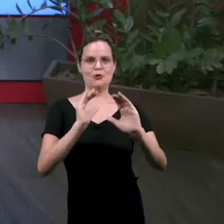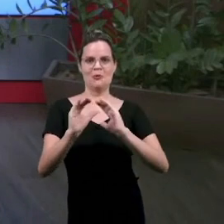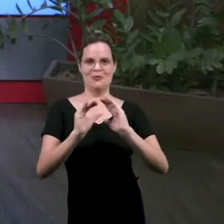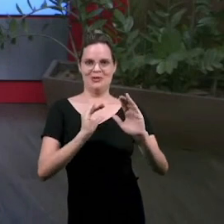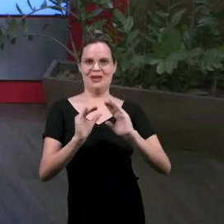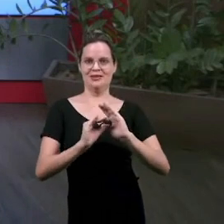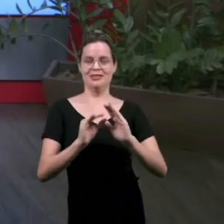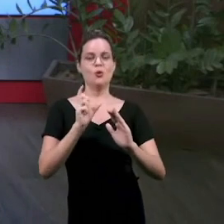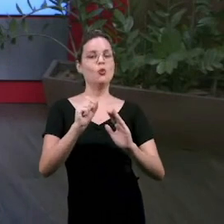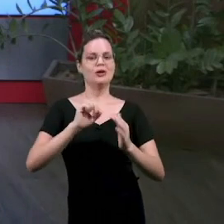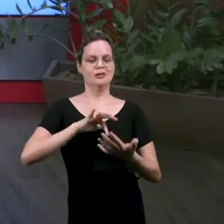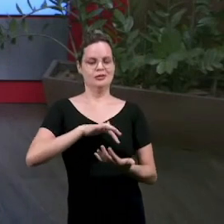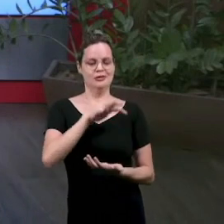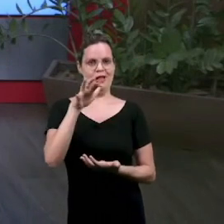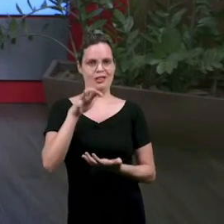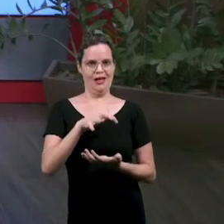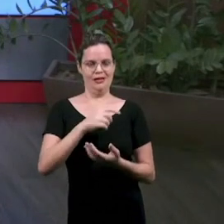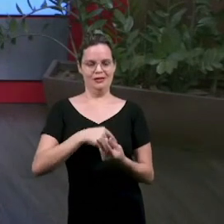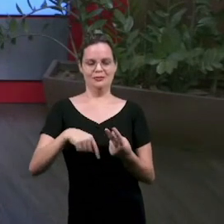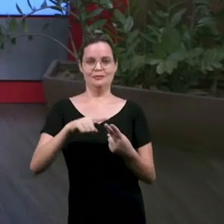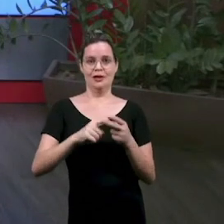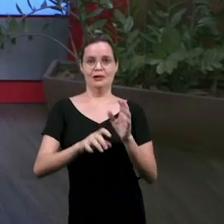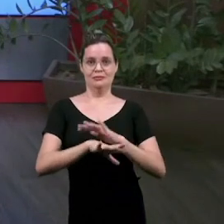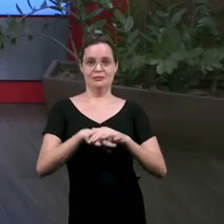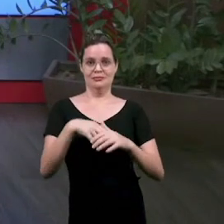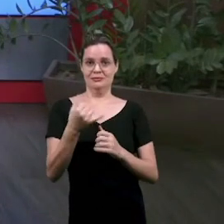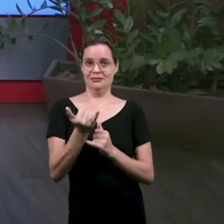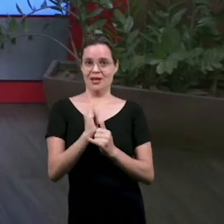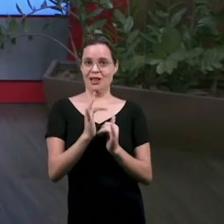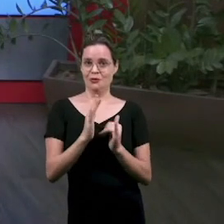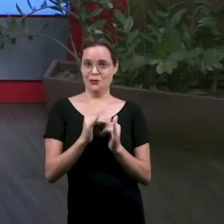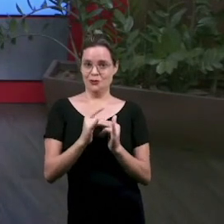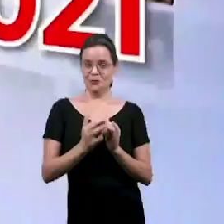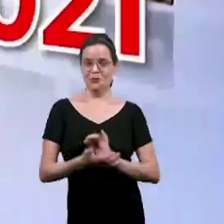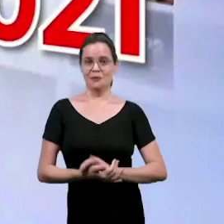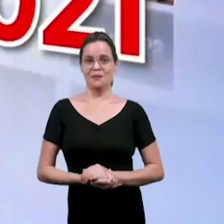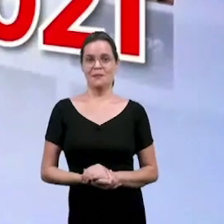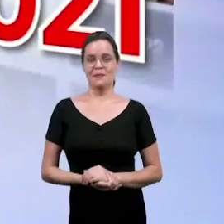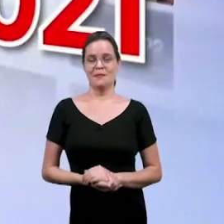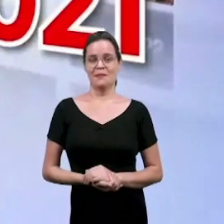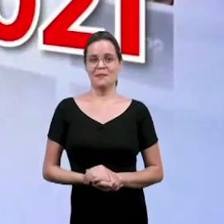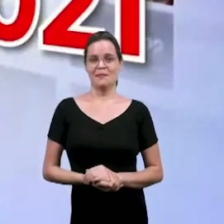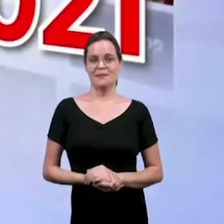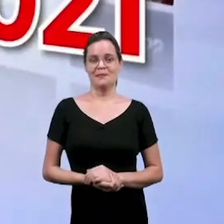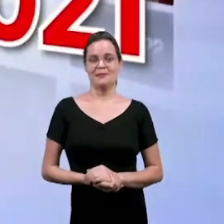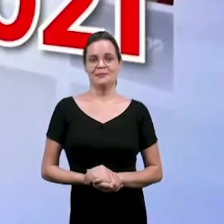a través del sistema de comunicación, del satélite y de nuestro canal de YouTube.